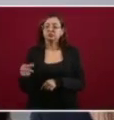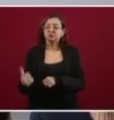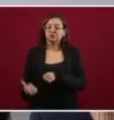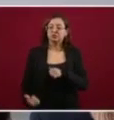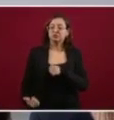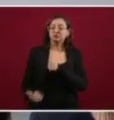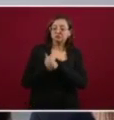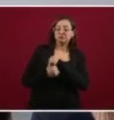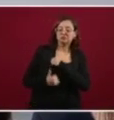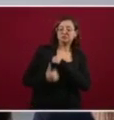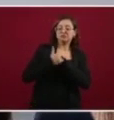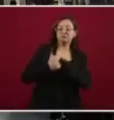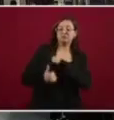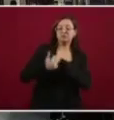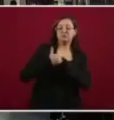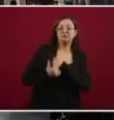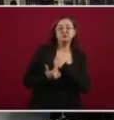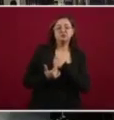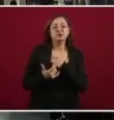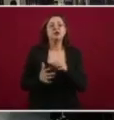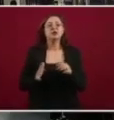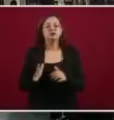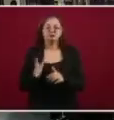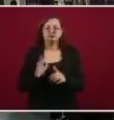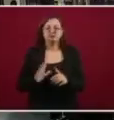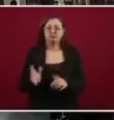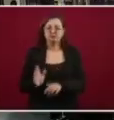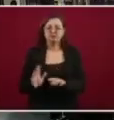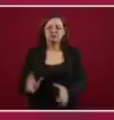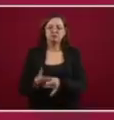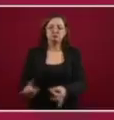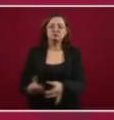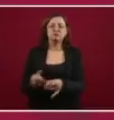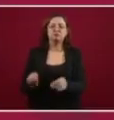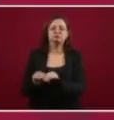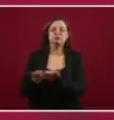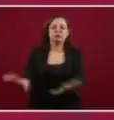insistiendo tanto los expertos en que hace falta